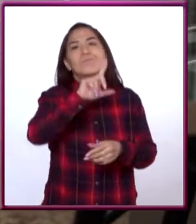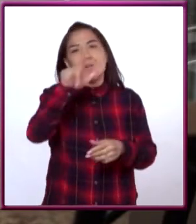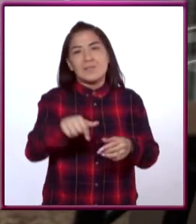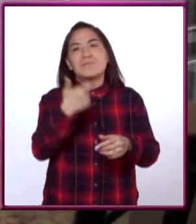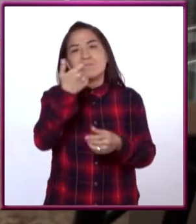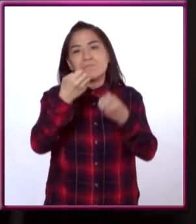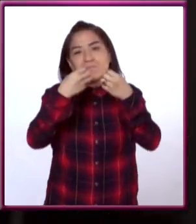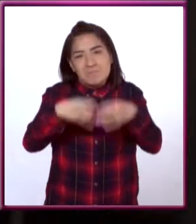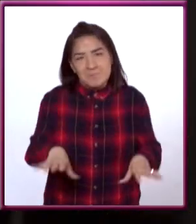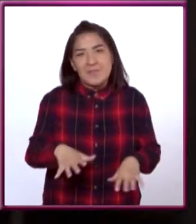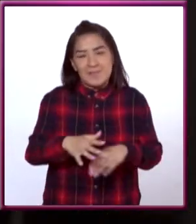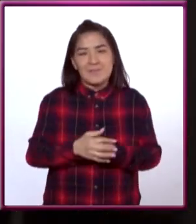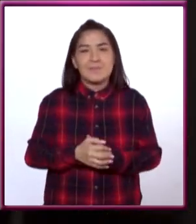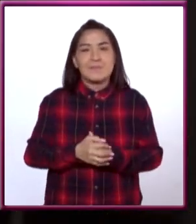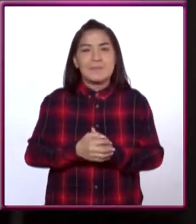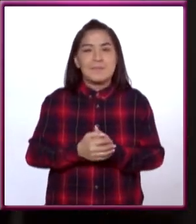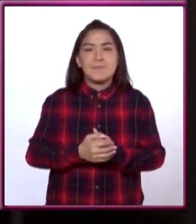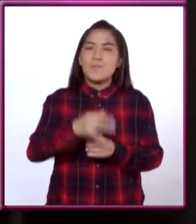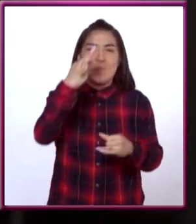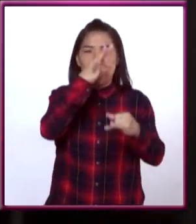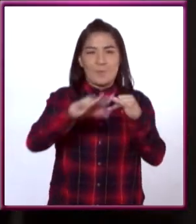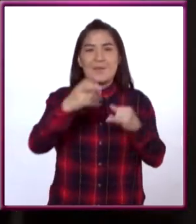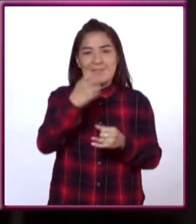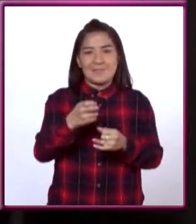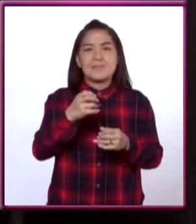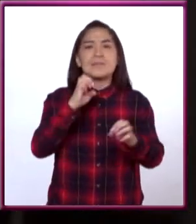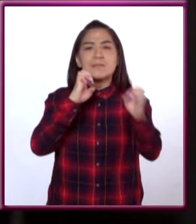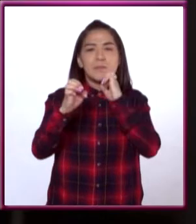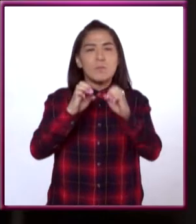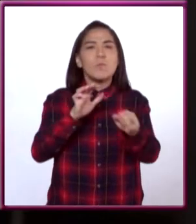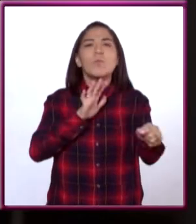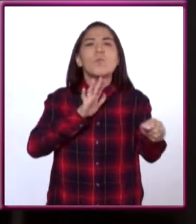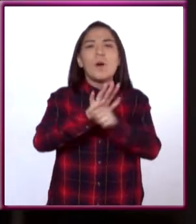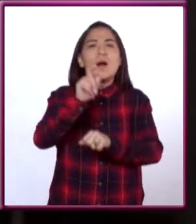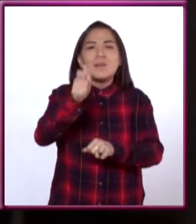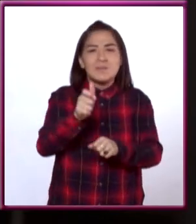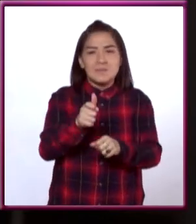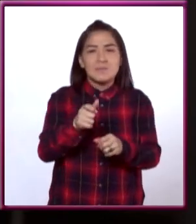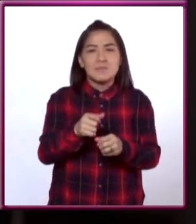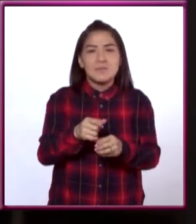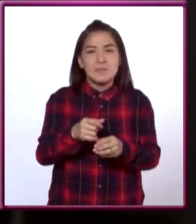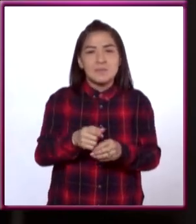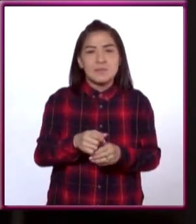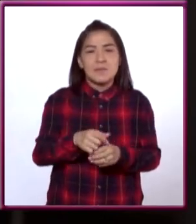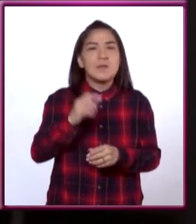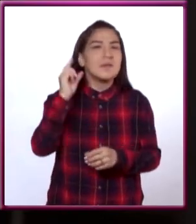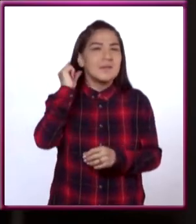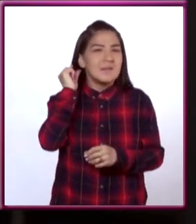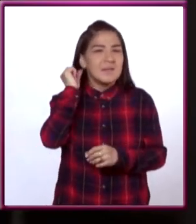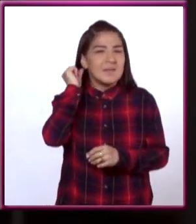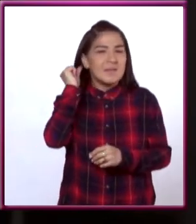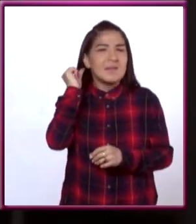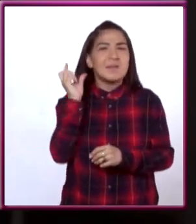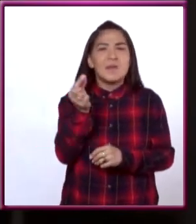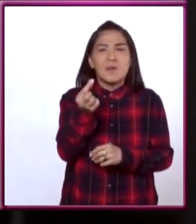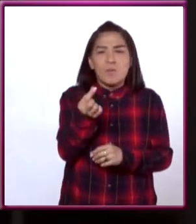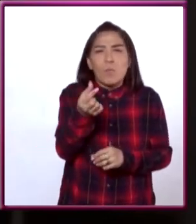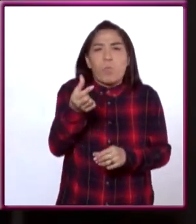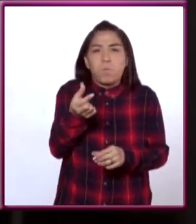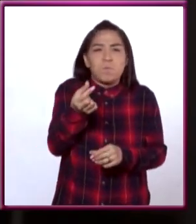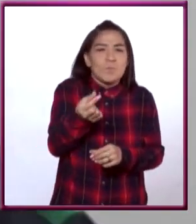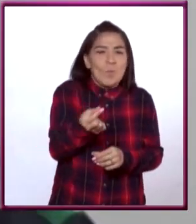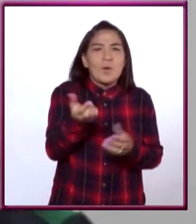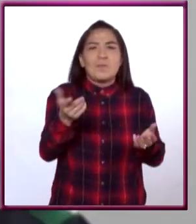la compañía. Wow. Oye, y para terminar esta entrevista, ¿cuál es el grosor que tiene un cabello? ¿Tú lo